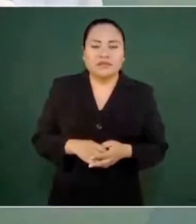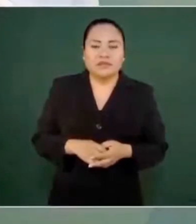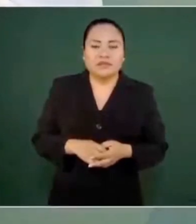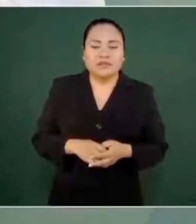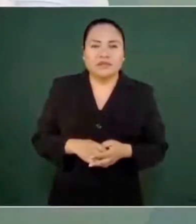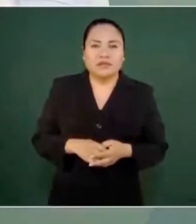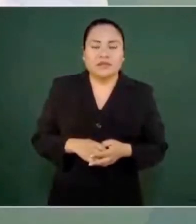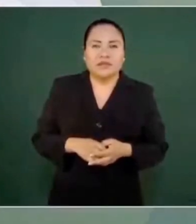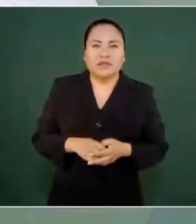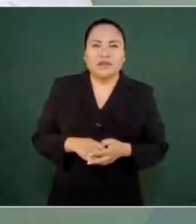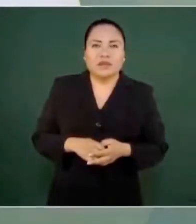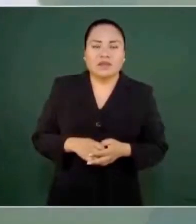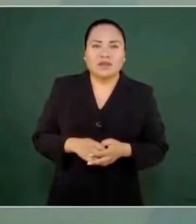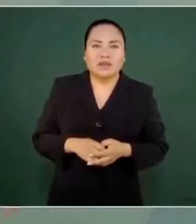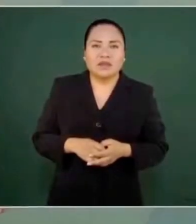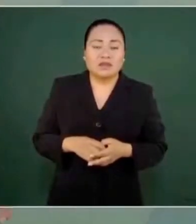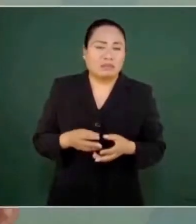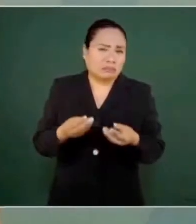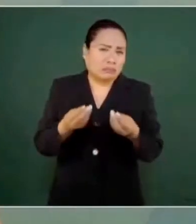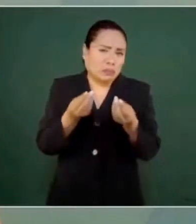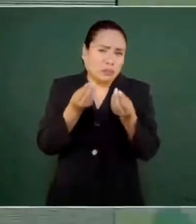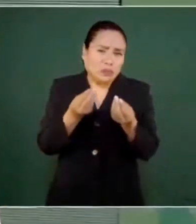Se llevaron muchísimo dinero,